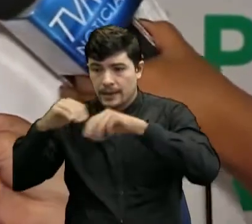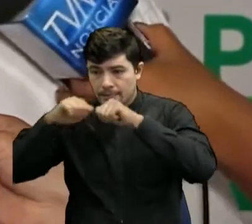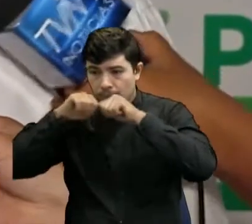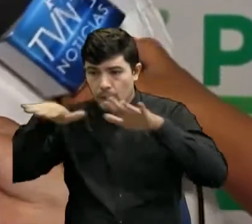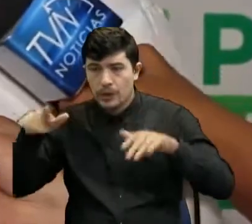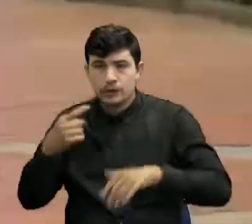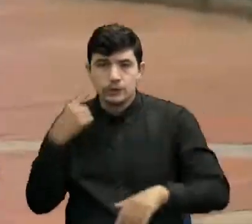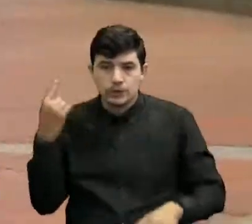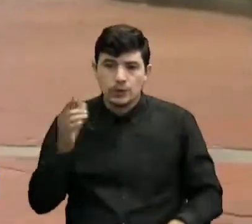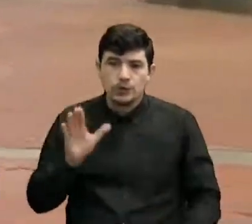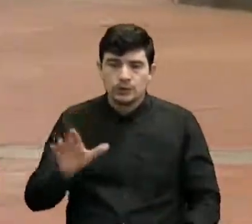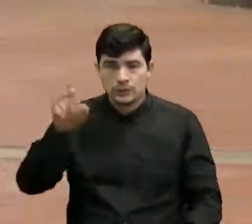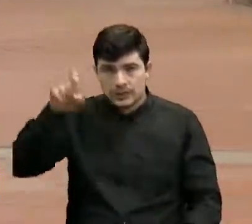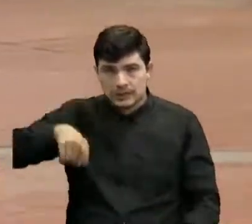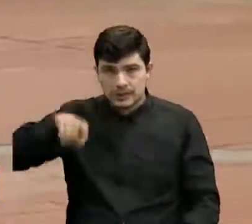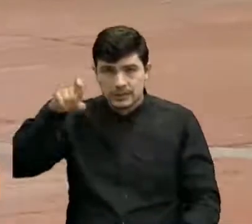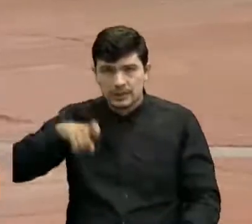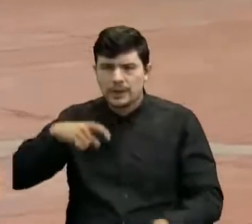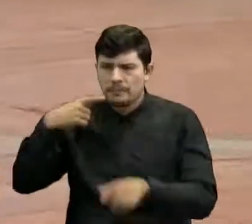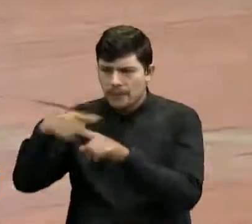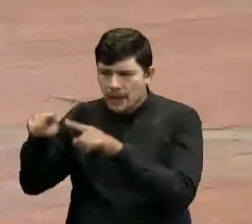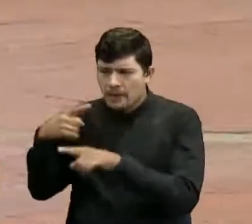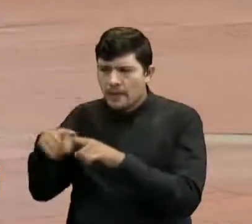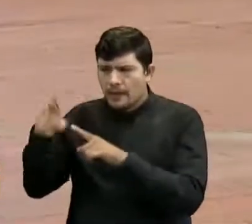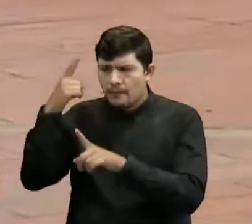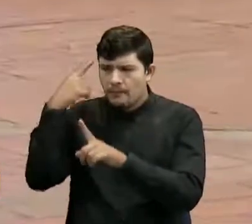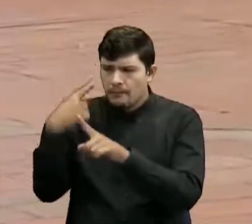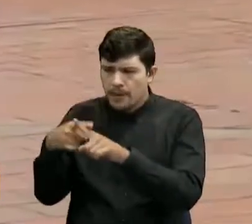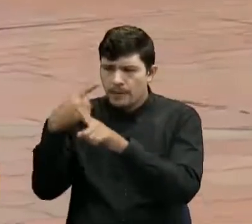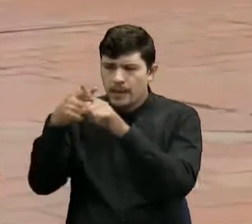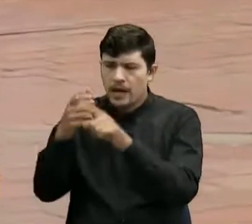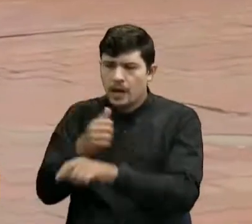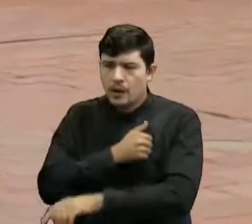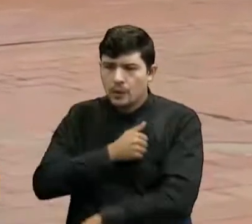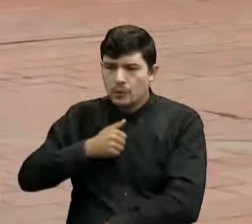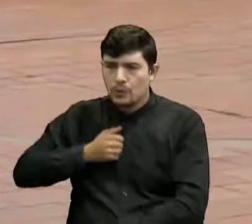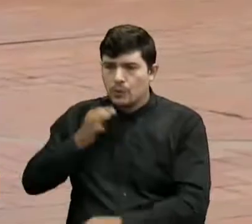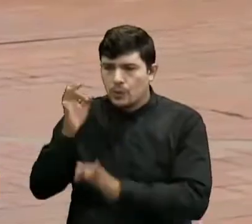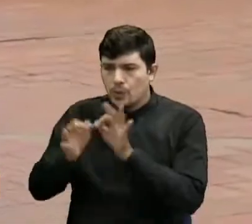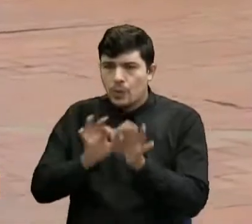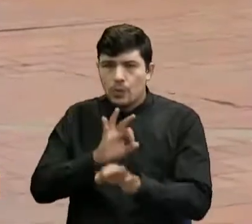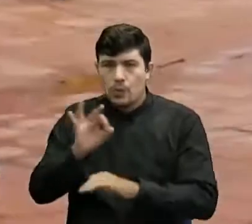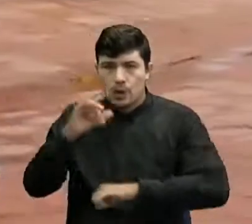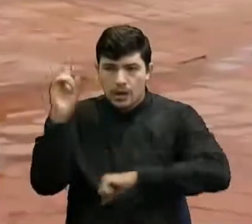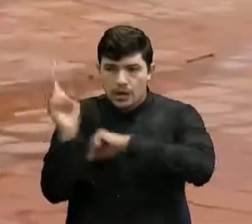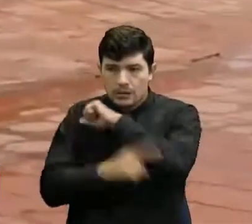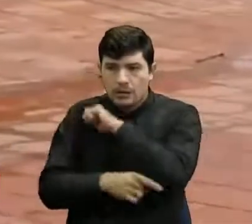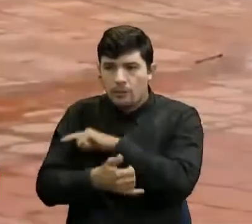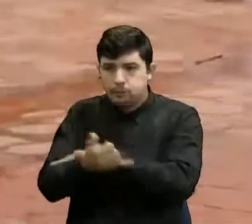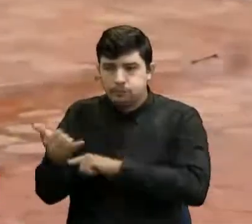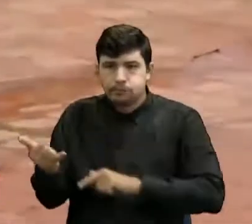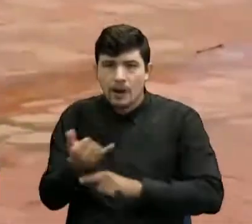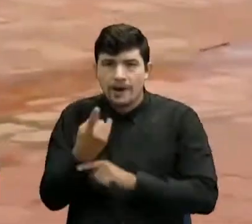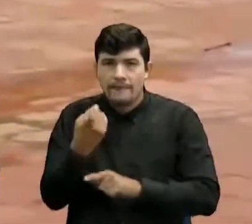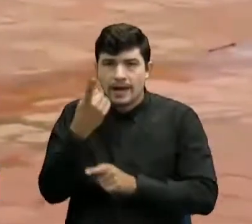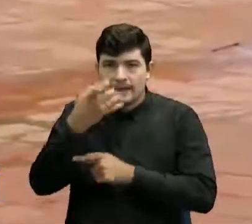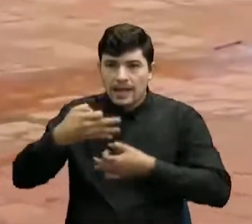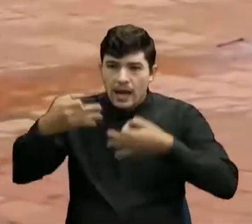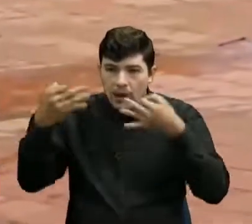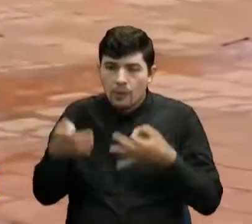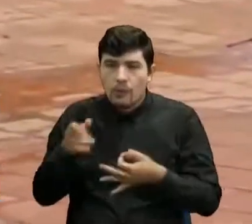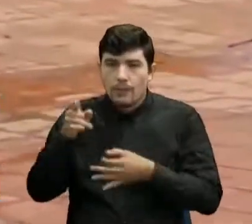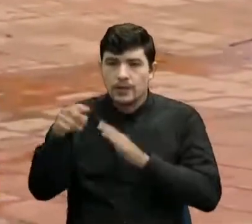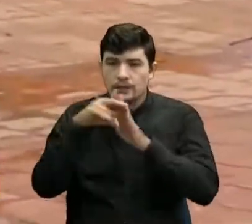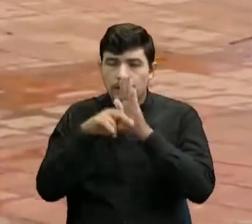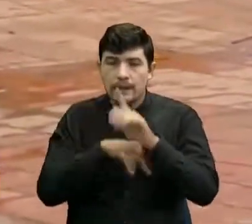estrictamente necesario. Pese a las múltiples estrategias de autocuidado y sanciones impartidas por las autoridades ante el incumplimiento de los